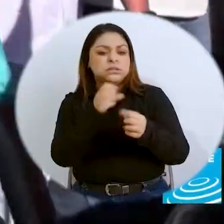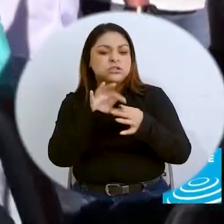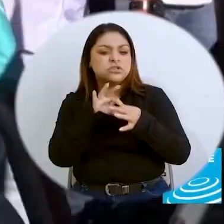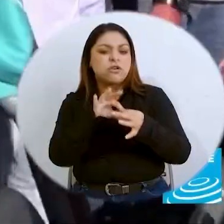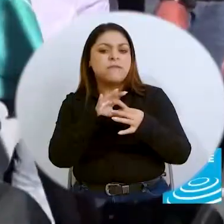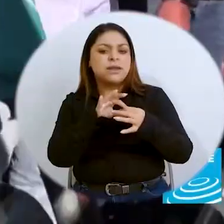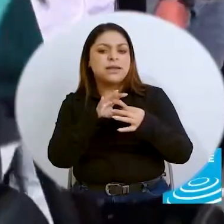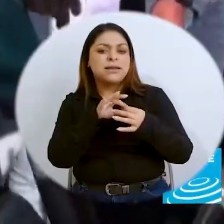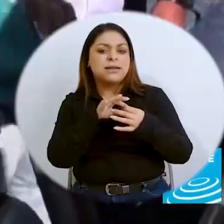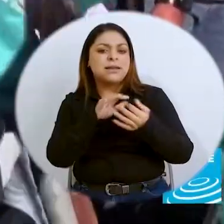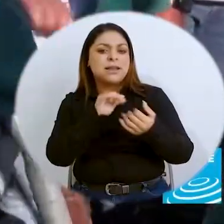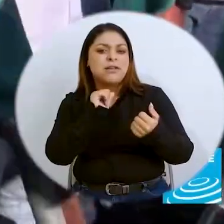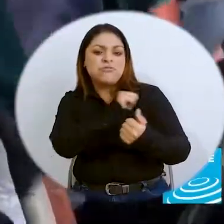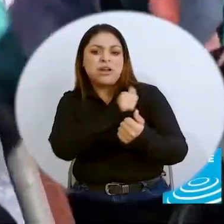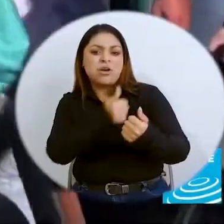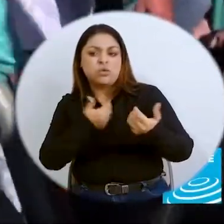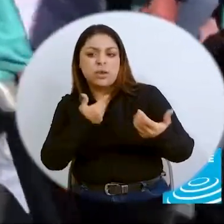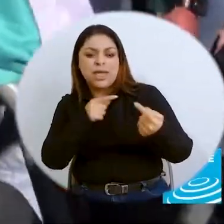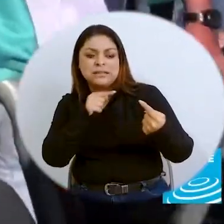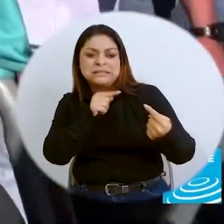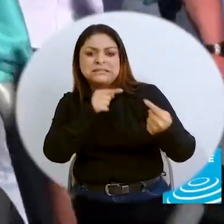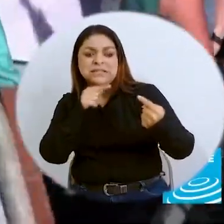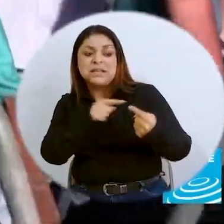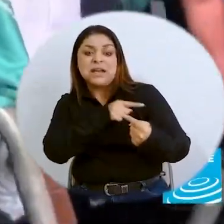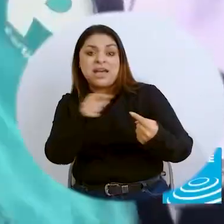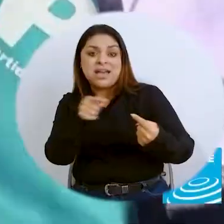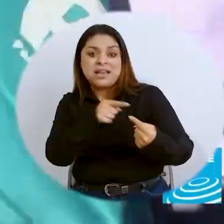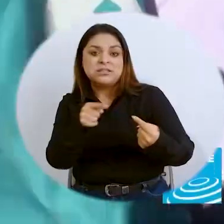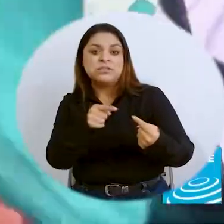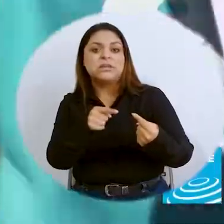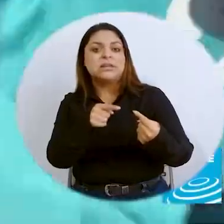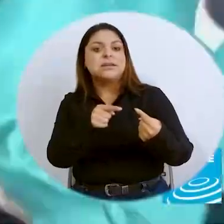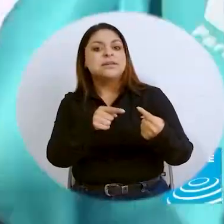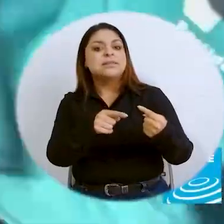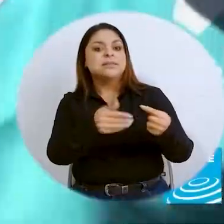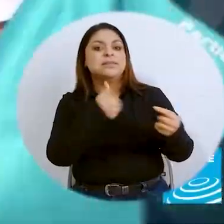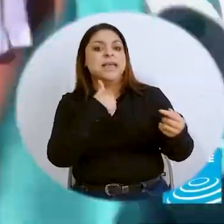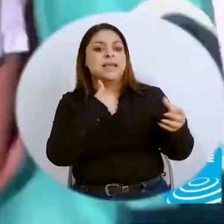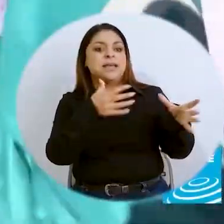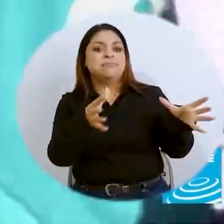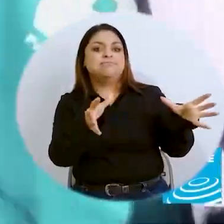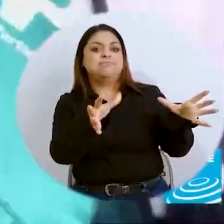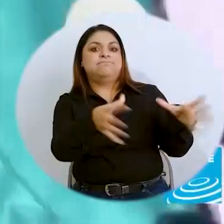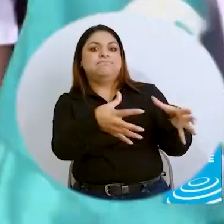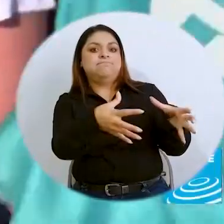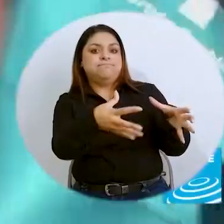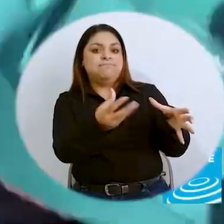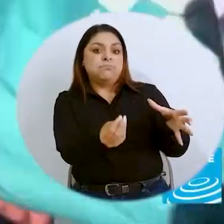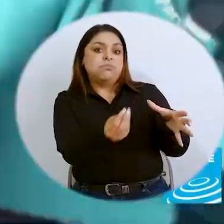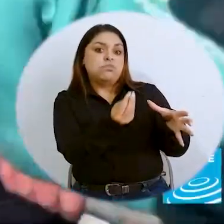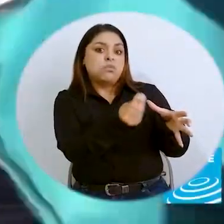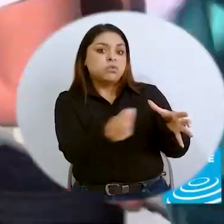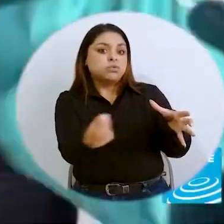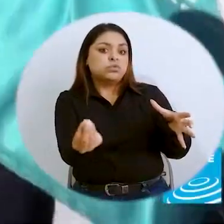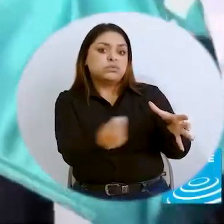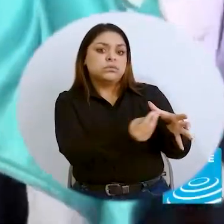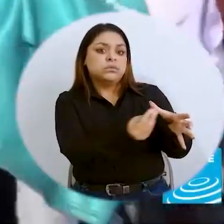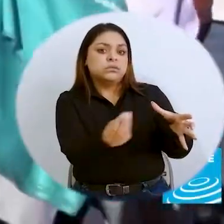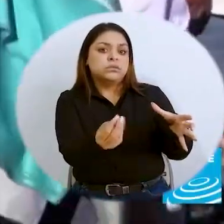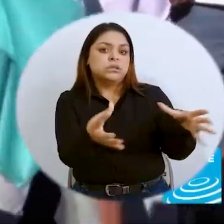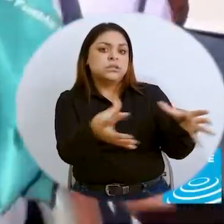términos de relación con las nuevas autoridades es una oposición que quedó conformada con múltiples actores, que